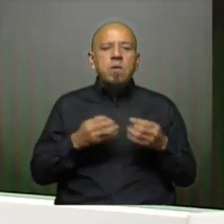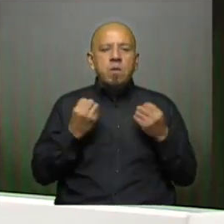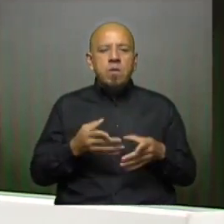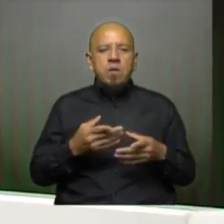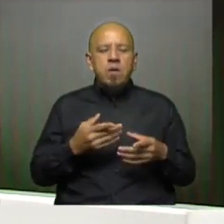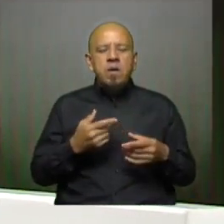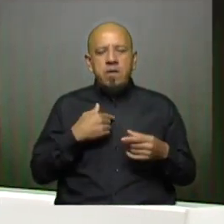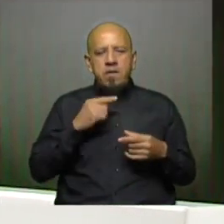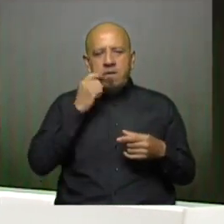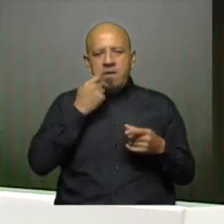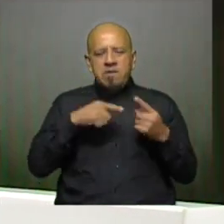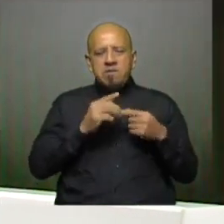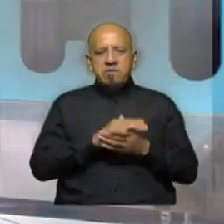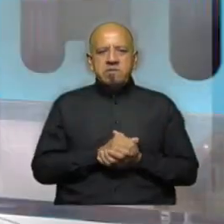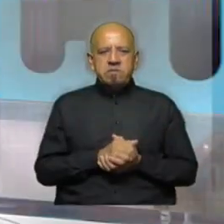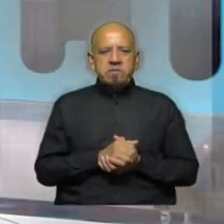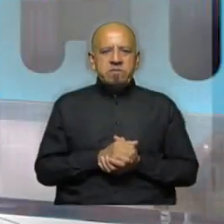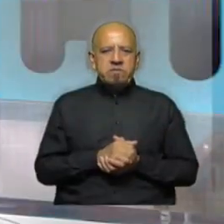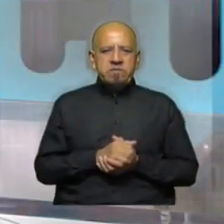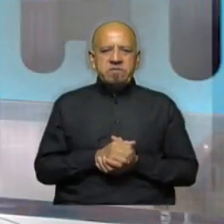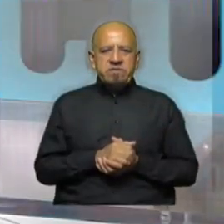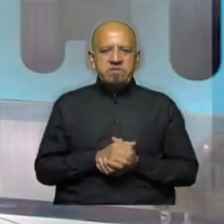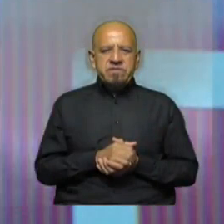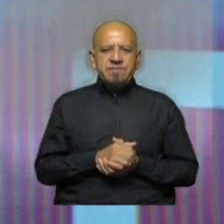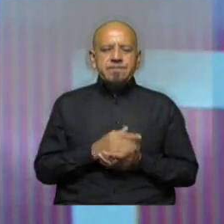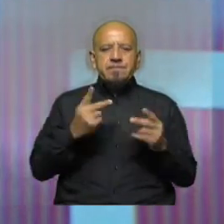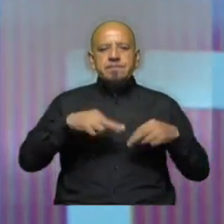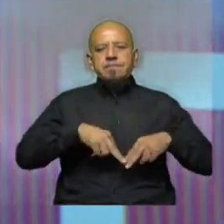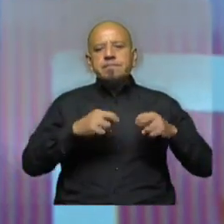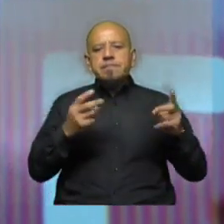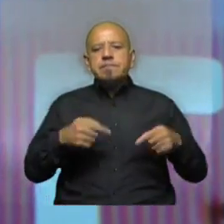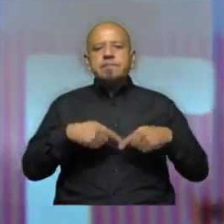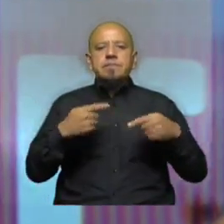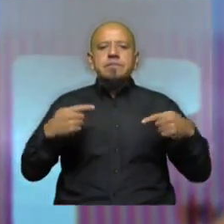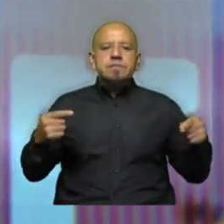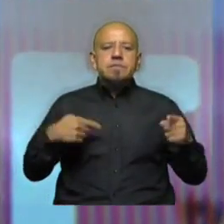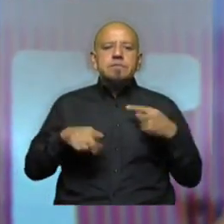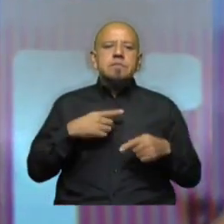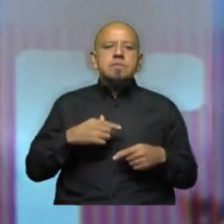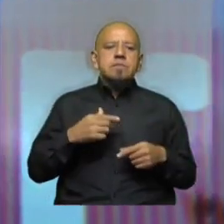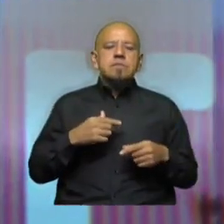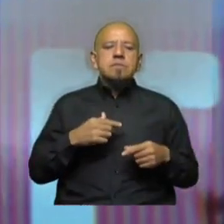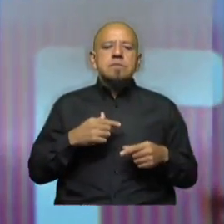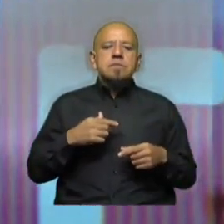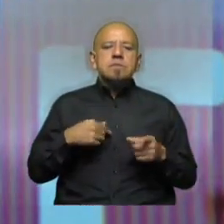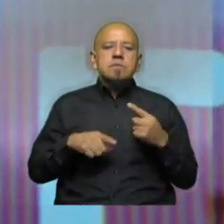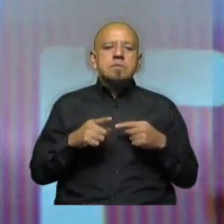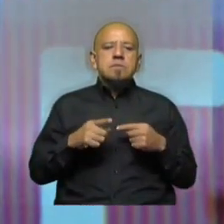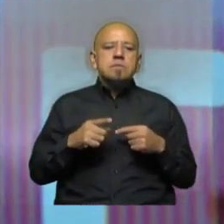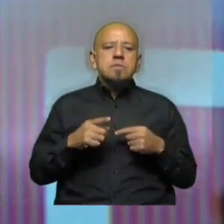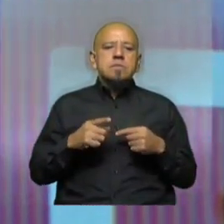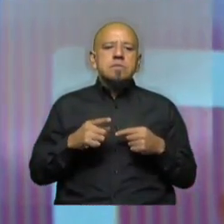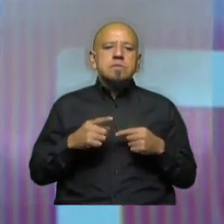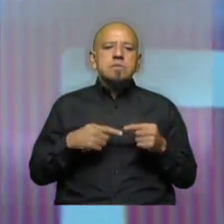me gusta tanto. ¿Cuánto les llevó investigar este tipo de cosas, conseguir los testimonios, ¿no? Porque son como